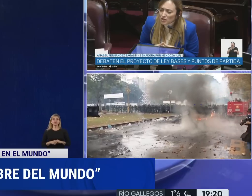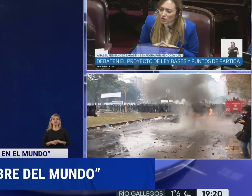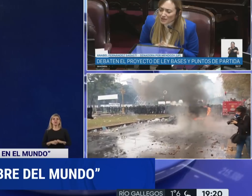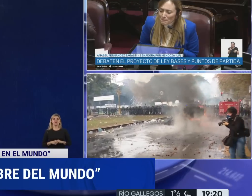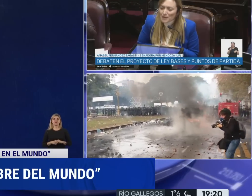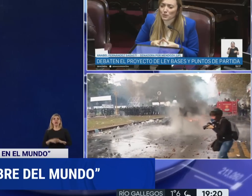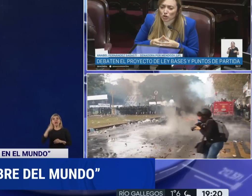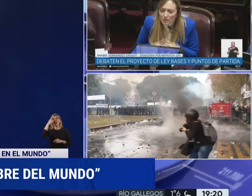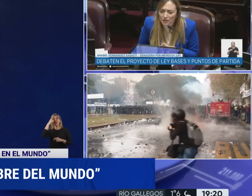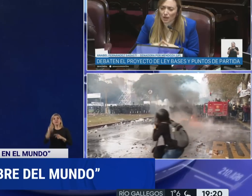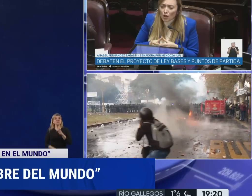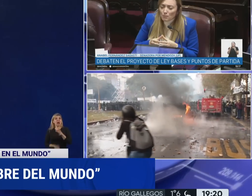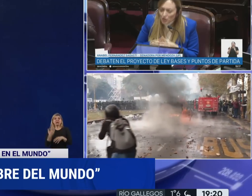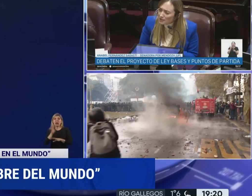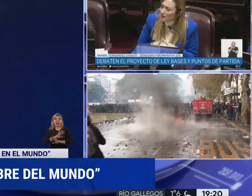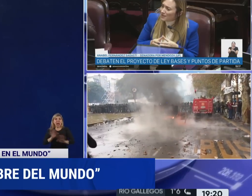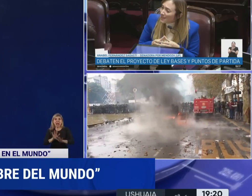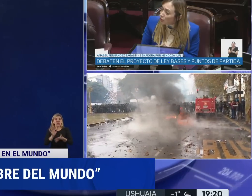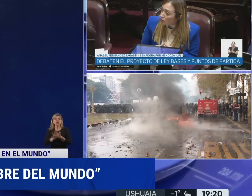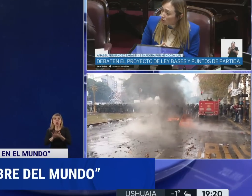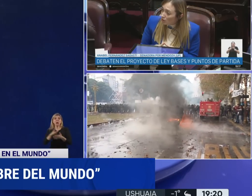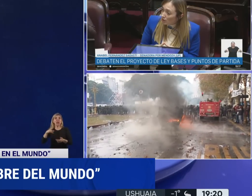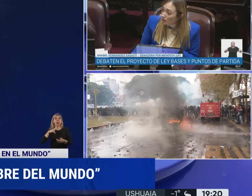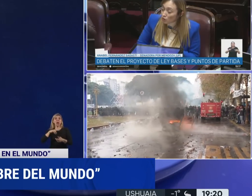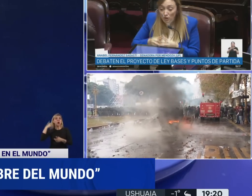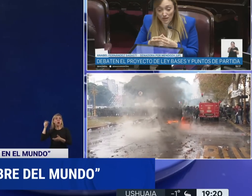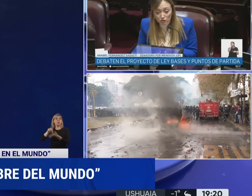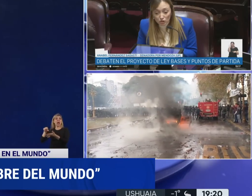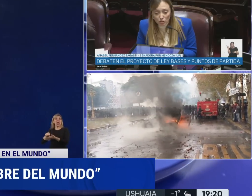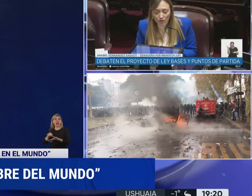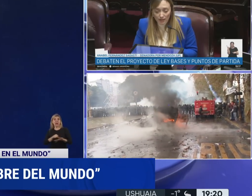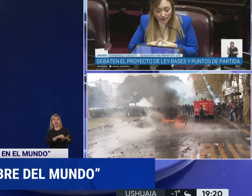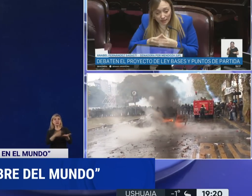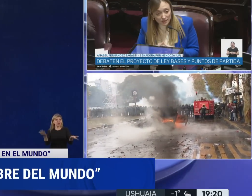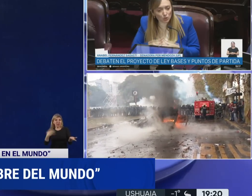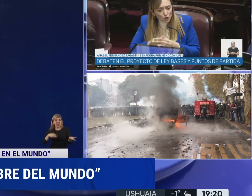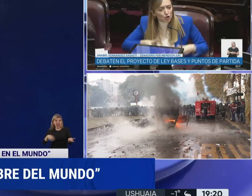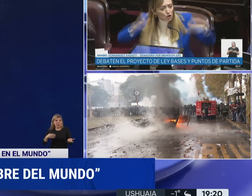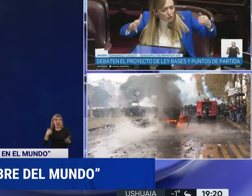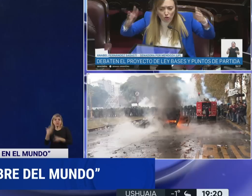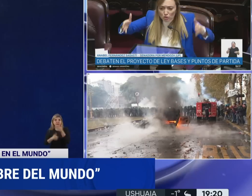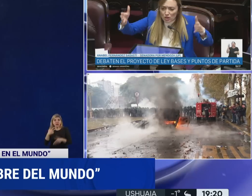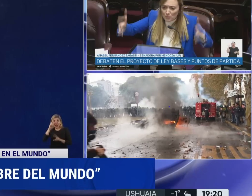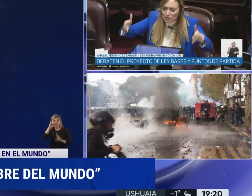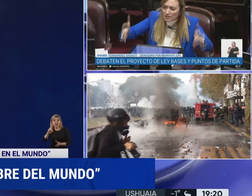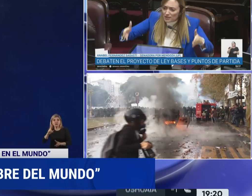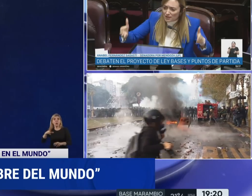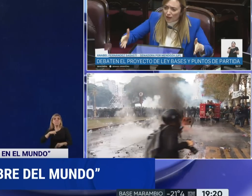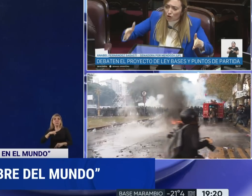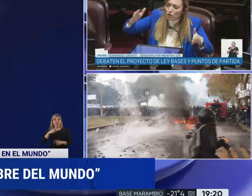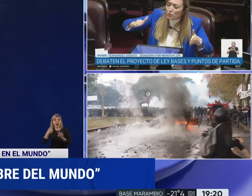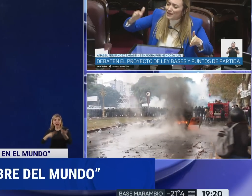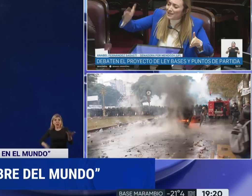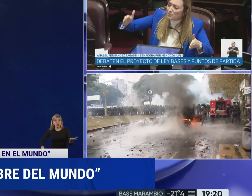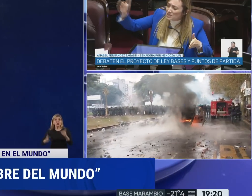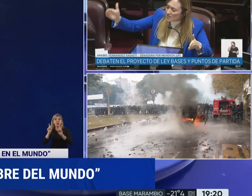inventar para alcanzar los niveles de riqueza de los principales países del mundo. Solamente hay que generar las condiciones de respeto a la propiedad privada para que los